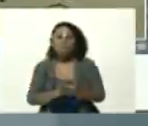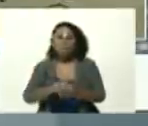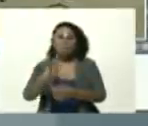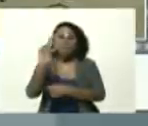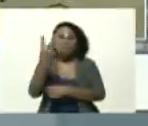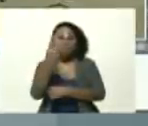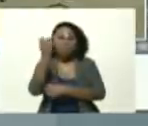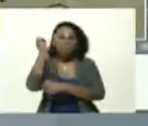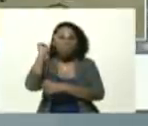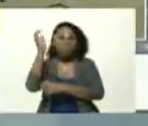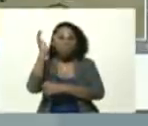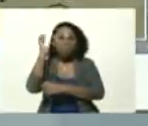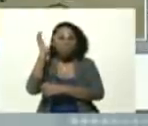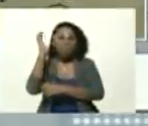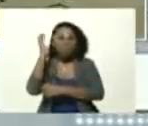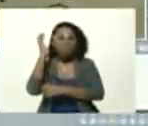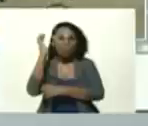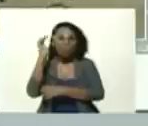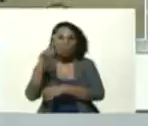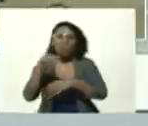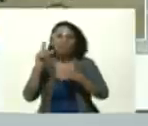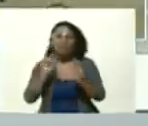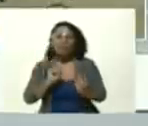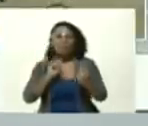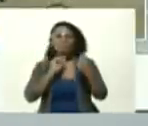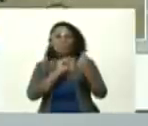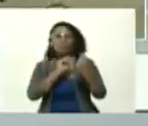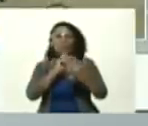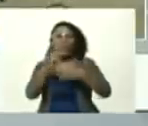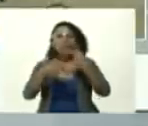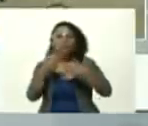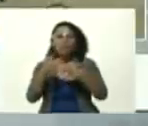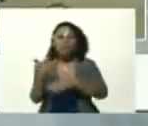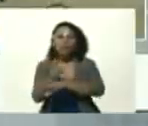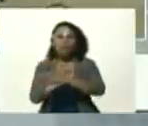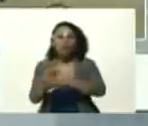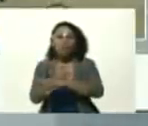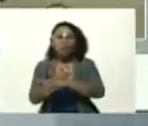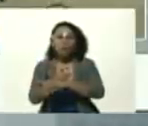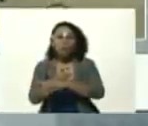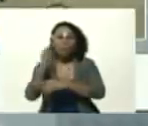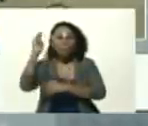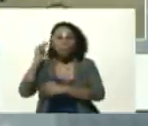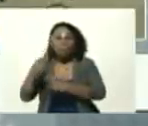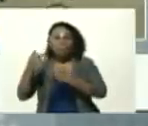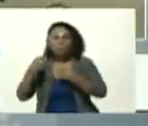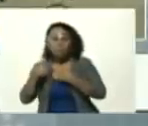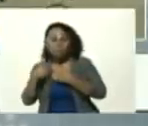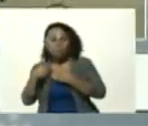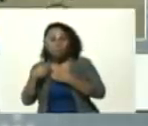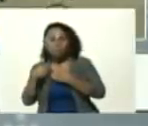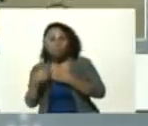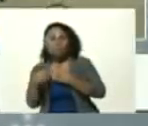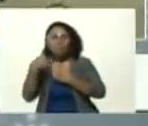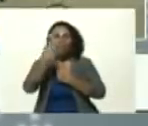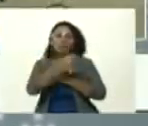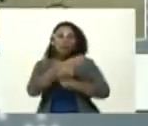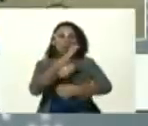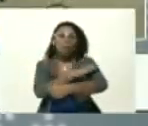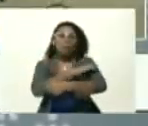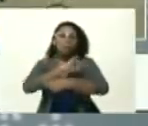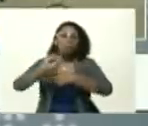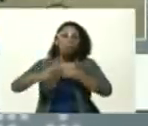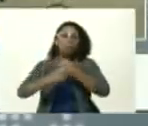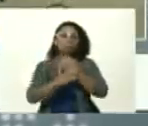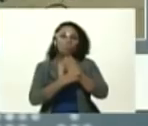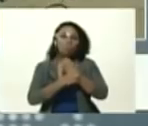segunda jornada de los diálogos políticos entre el gobierno bolivariano que presido y la oposición guaidocista de